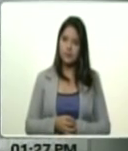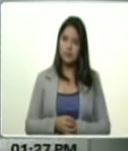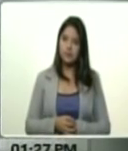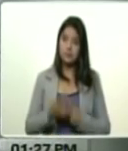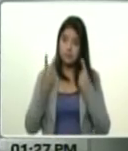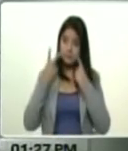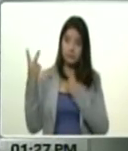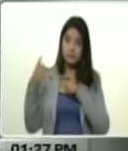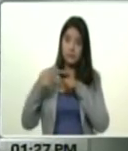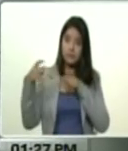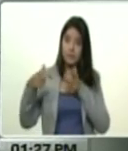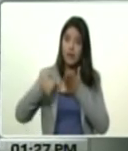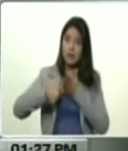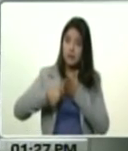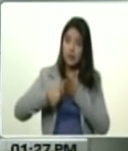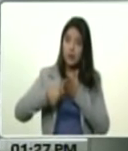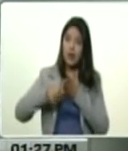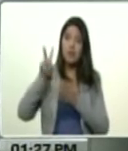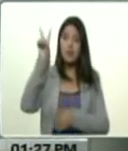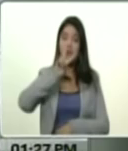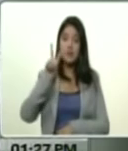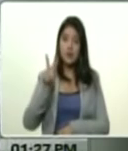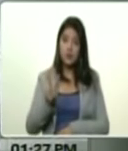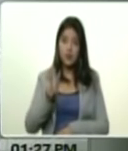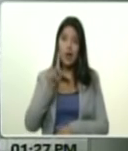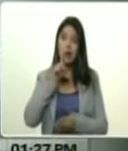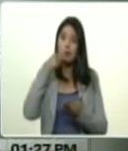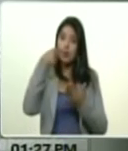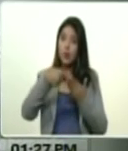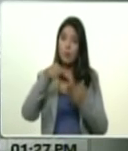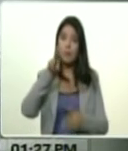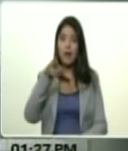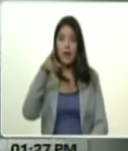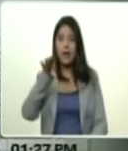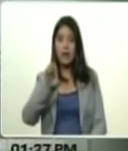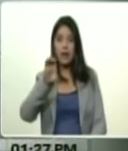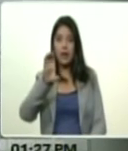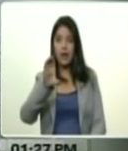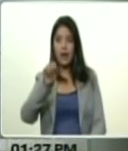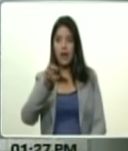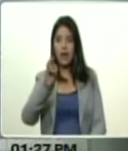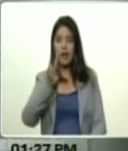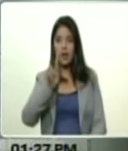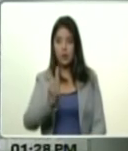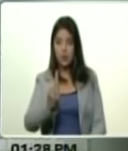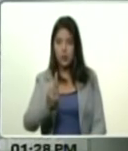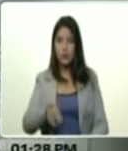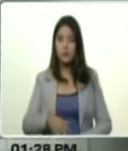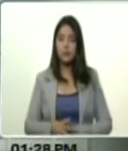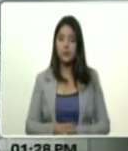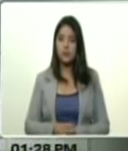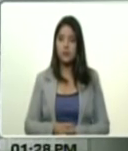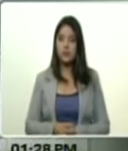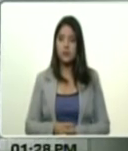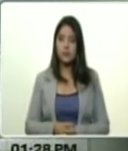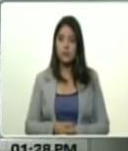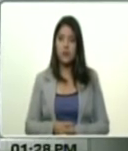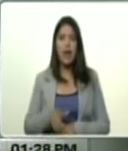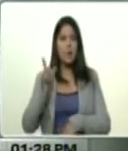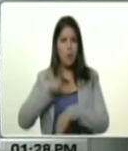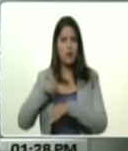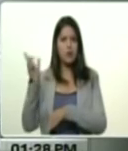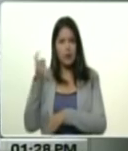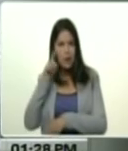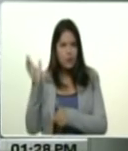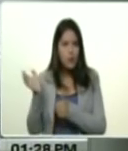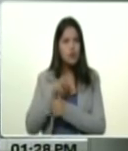La cédula de identidad de la República Bolivariana de Venezuela, con el nombre de Héctor Lobo Chacón, que tenía alias El Oriente para el momento de su